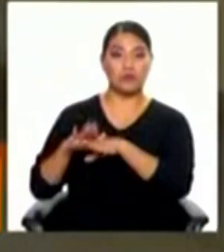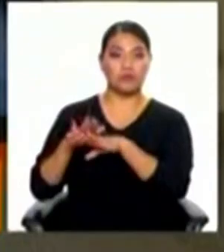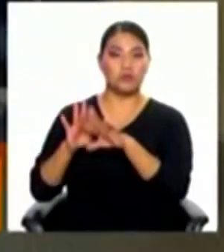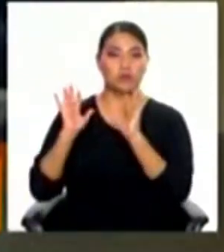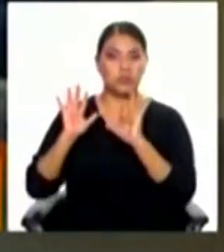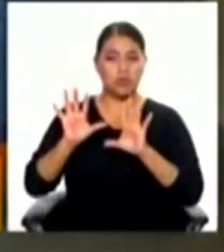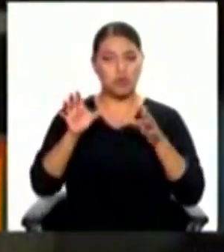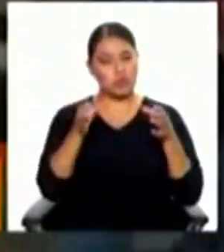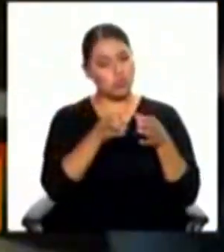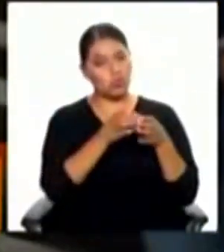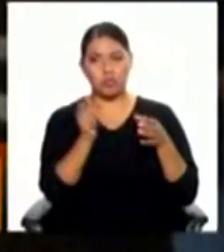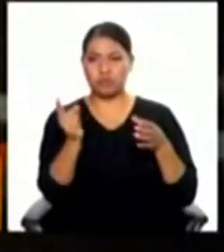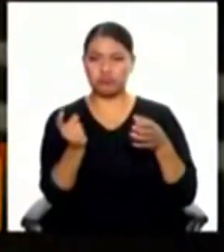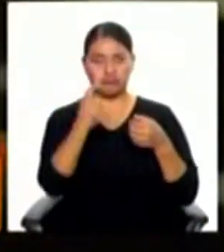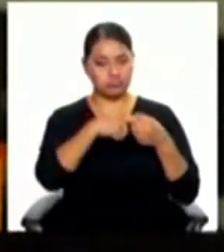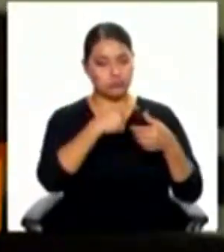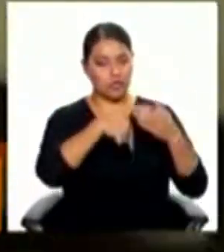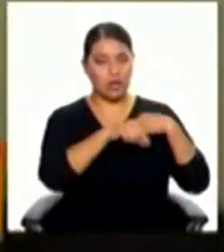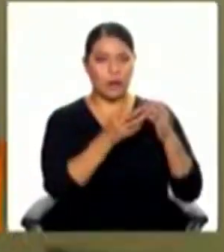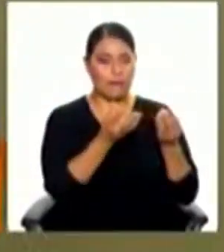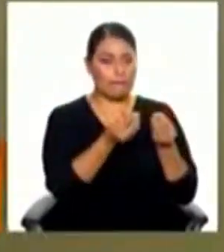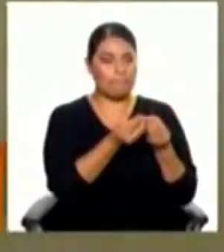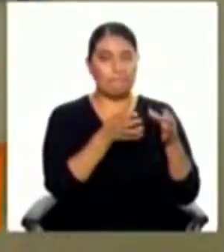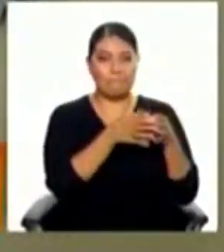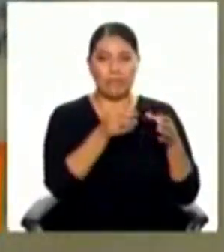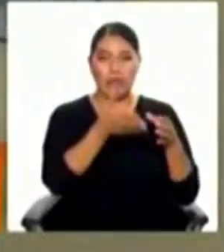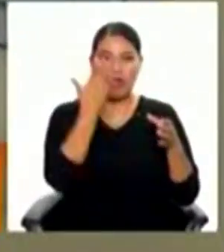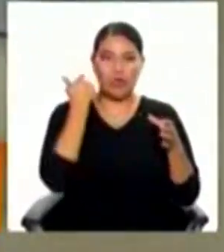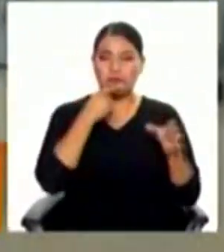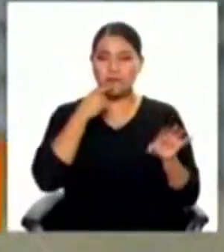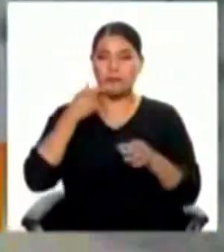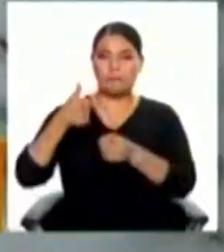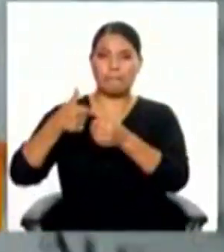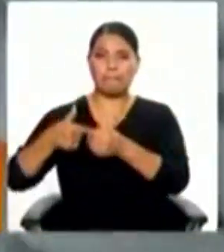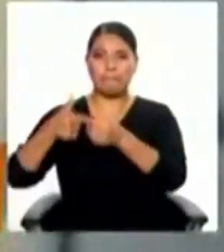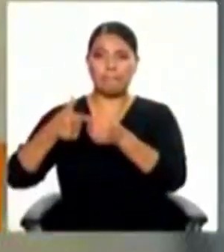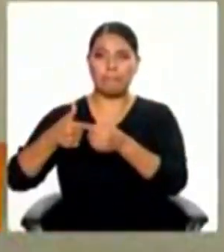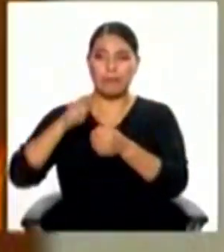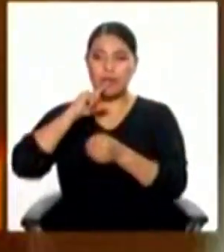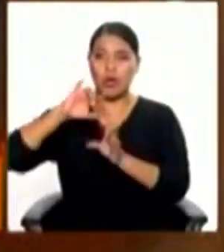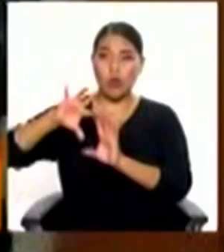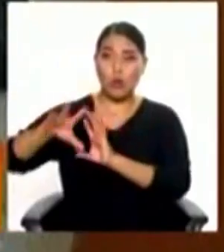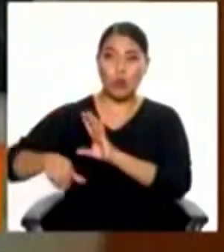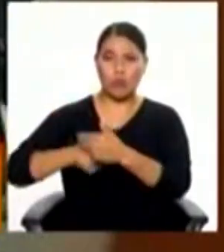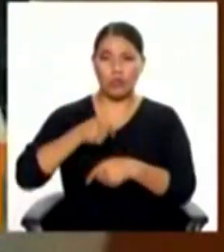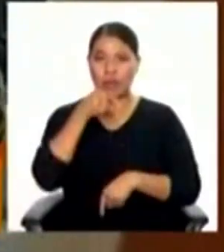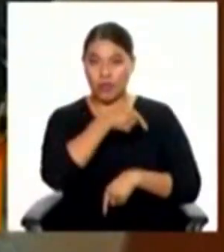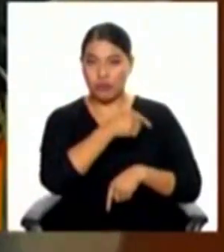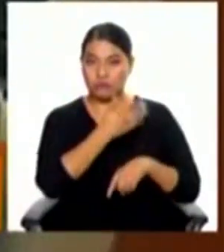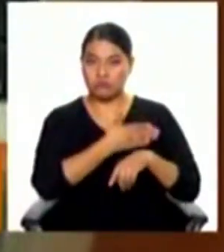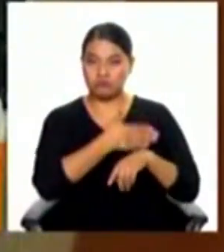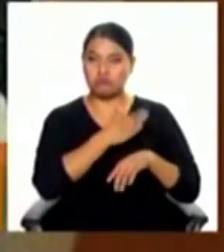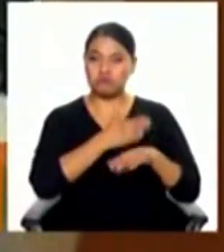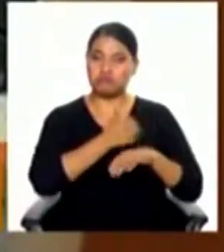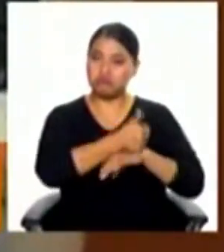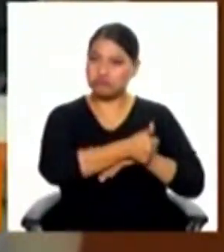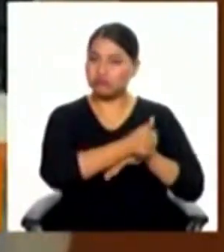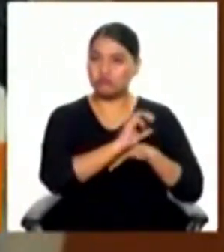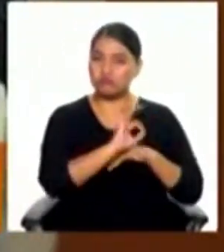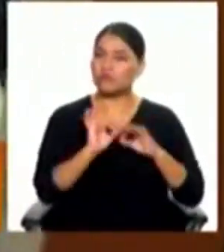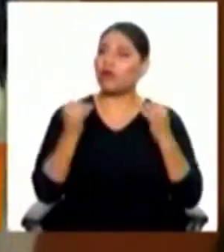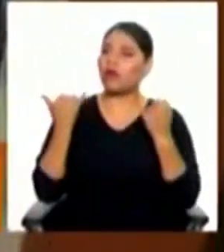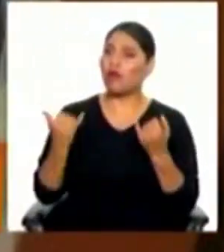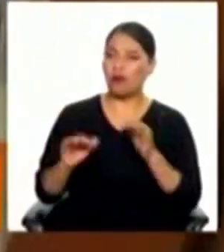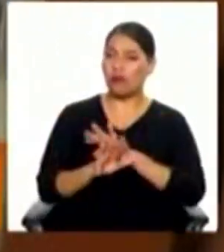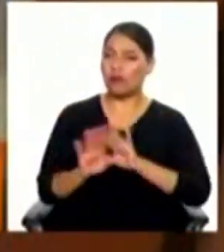un grupo criminal dedicado al robo de combustible a su institución. Pese a que el alto mando seguirá su proceso en